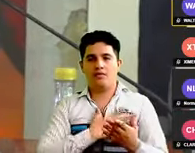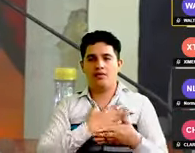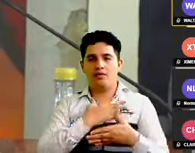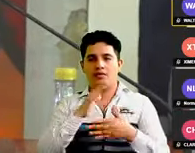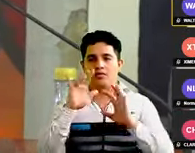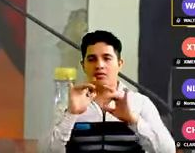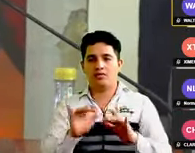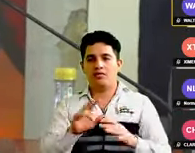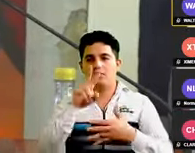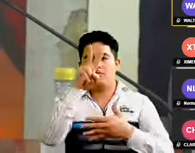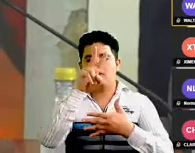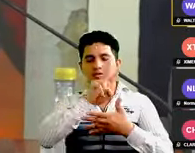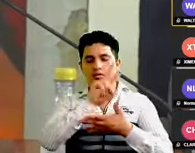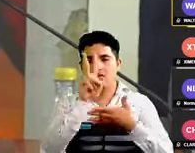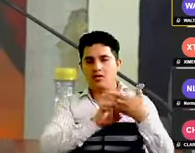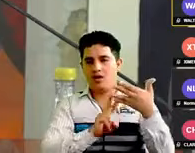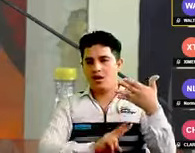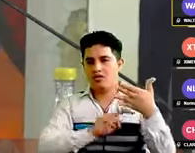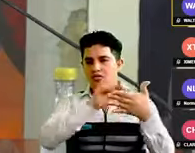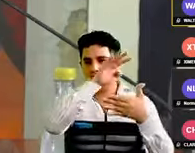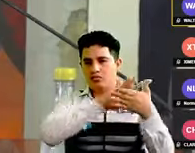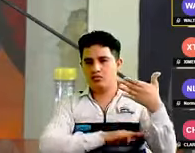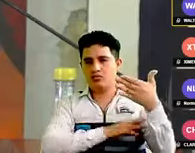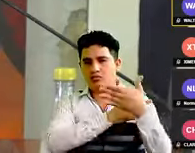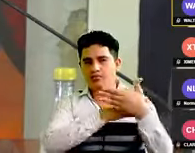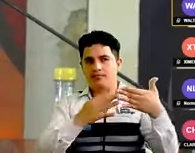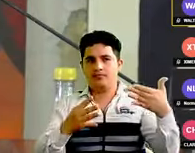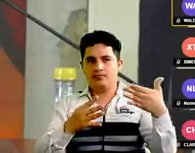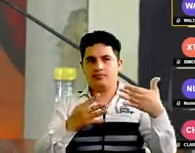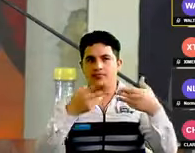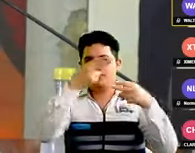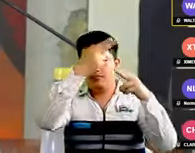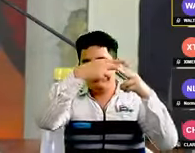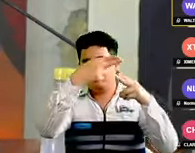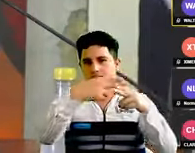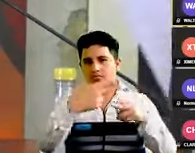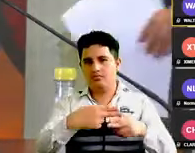señor secretario dé lectura a las personas beneficiarias